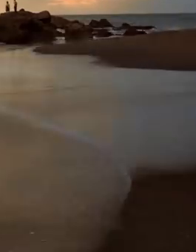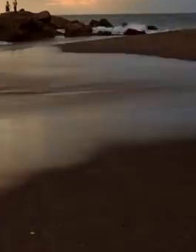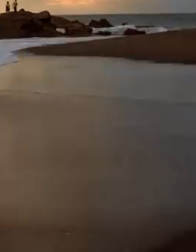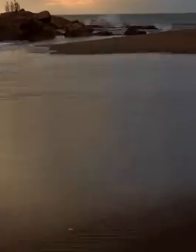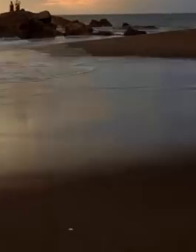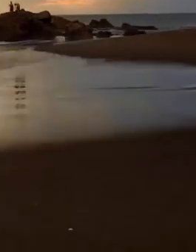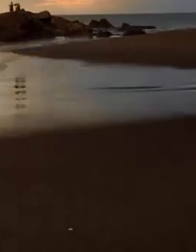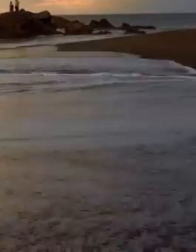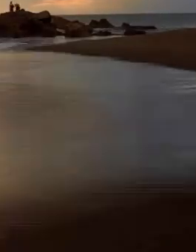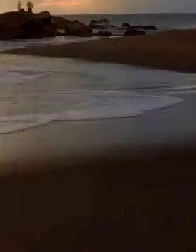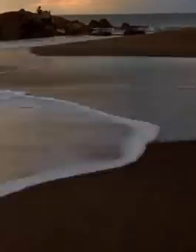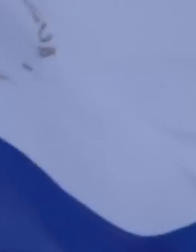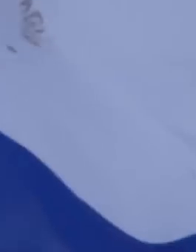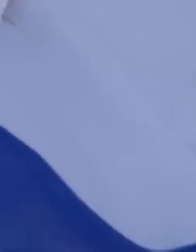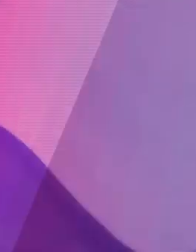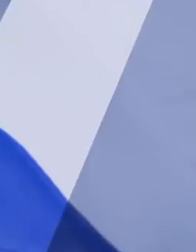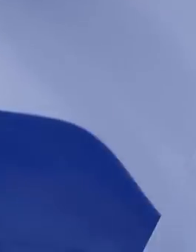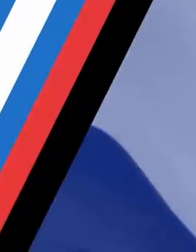la mano de Dios.